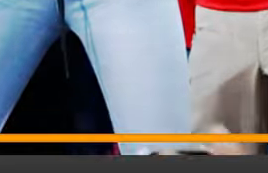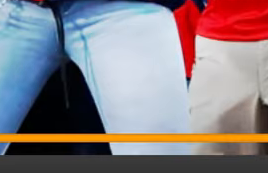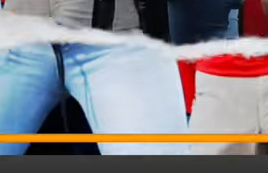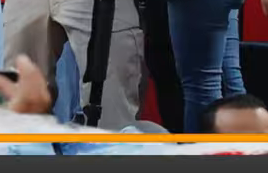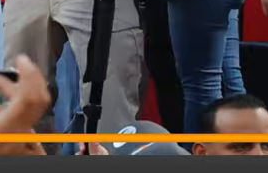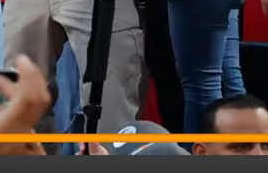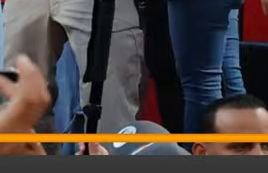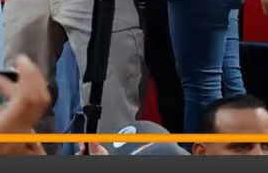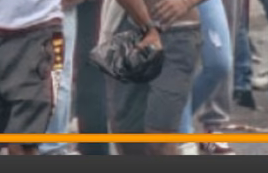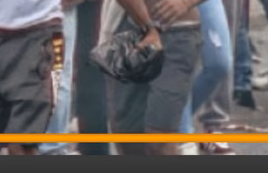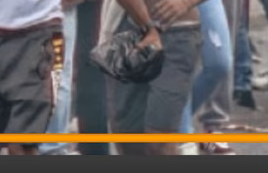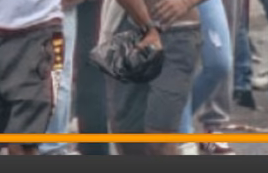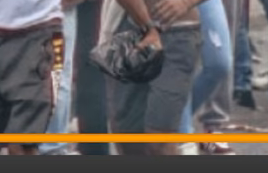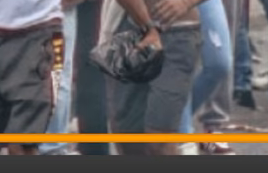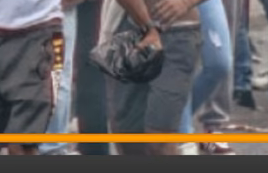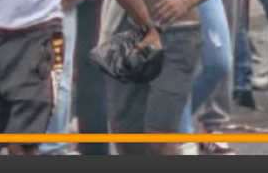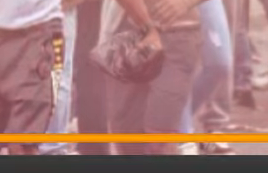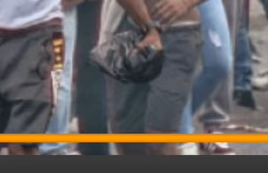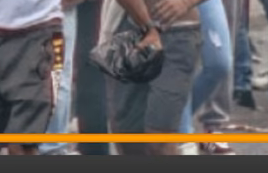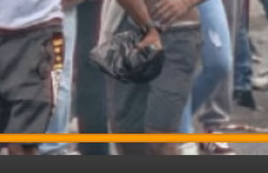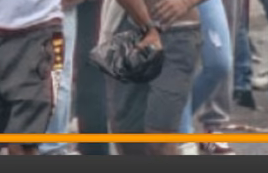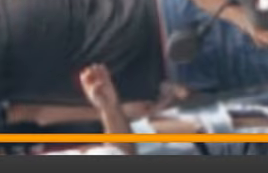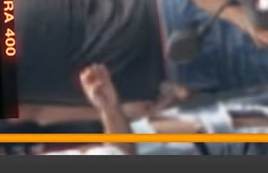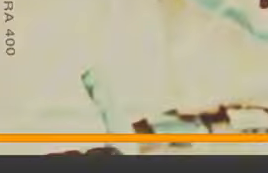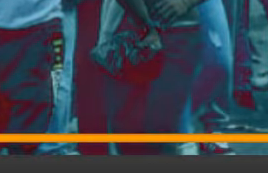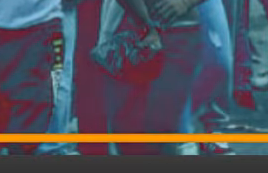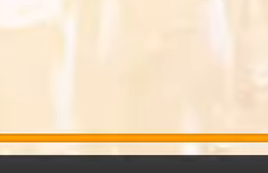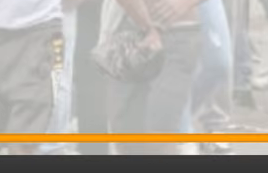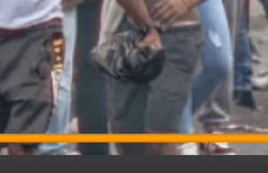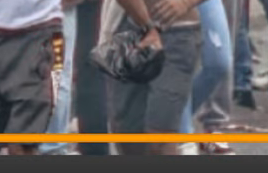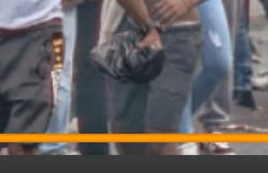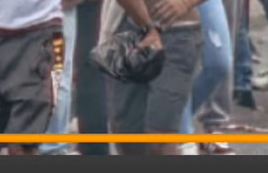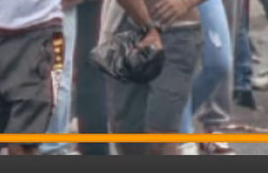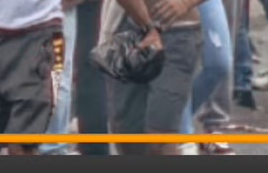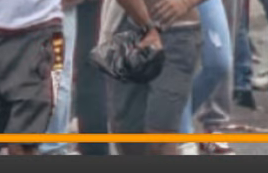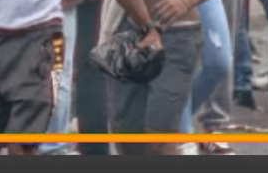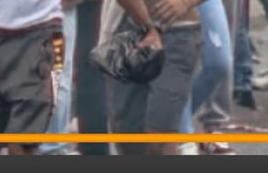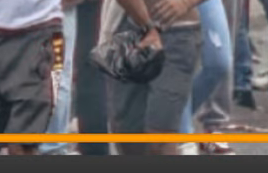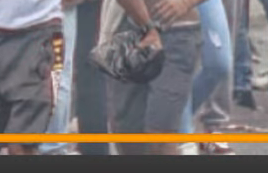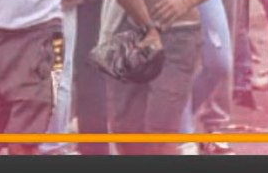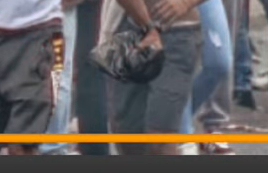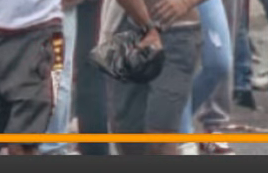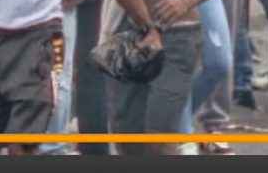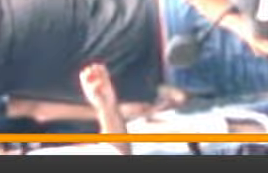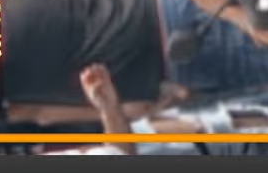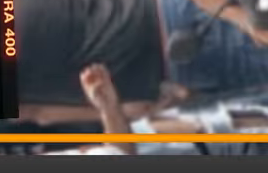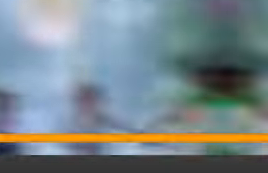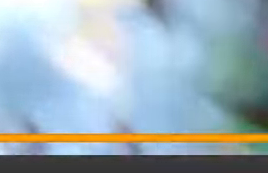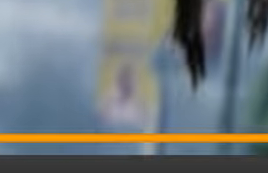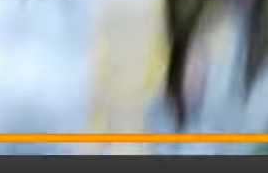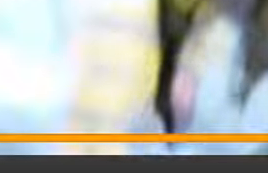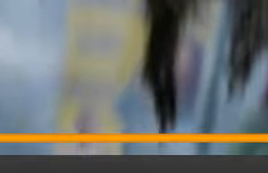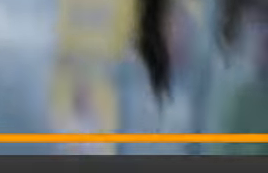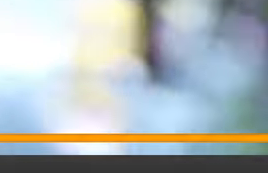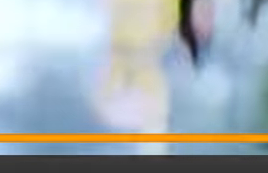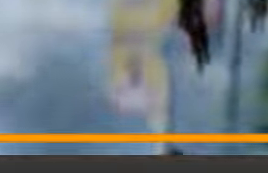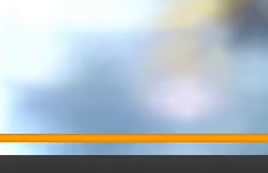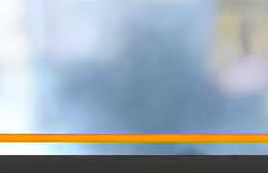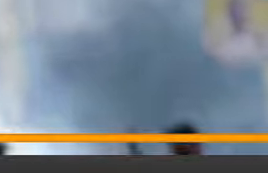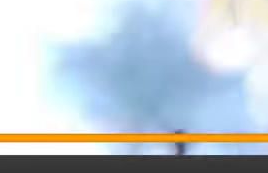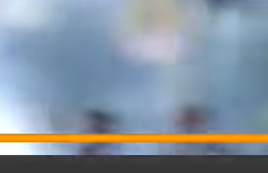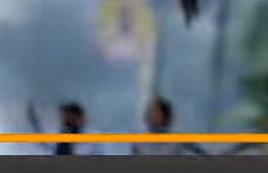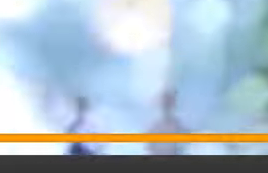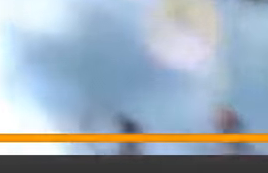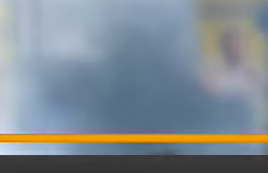protestas. Se acercan las fiestas navideñas y las familias de los detenidos durante las protestas del 28 piden que sus hijas e hijos tengan